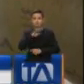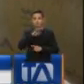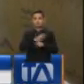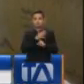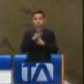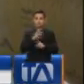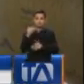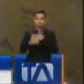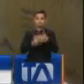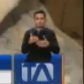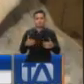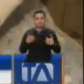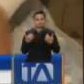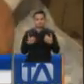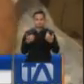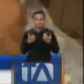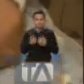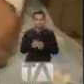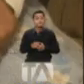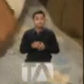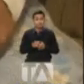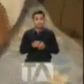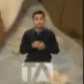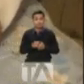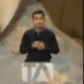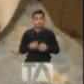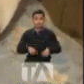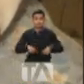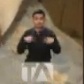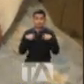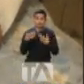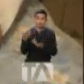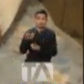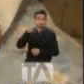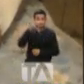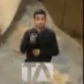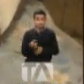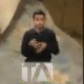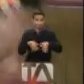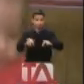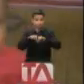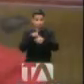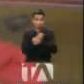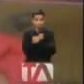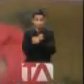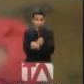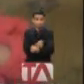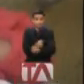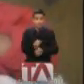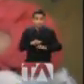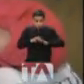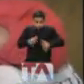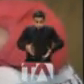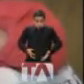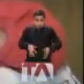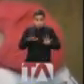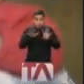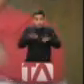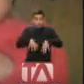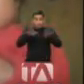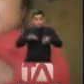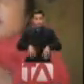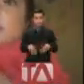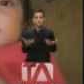4 meses, me siento muy feliz. Y es que cuando se trata de una vida, de un ser importante al que se lo ha llevado por 9 meses, no importa